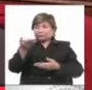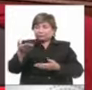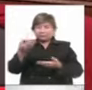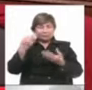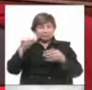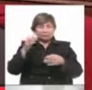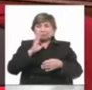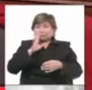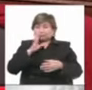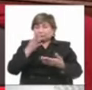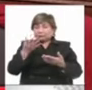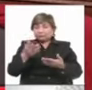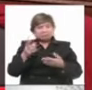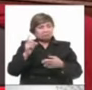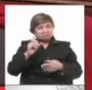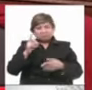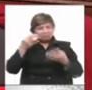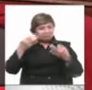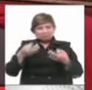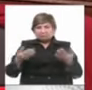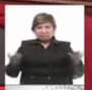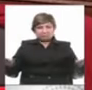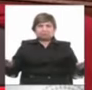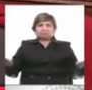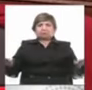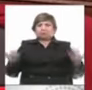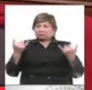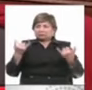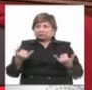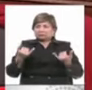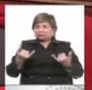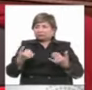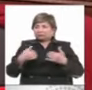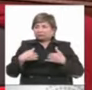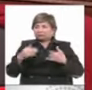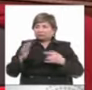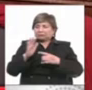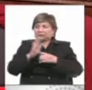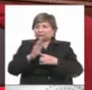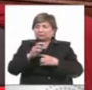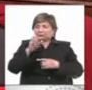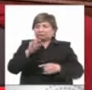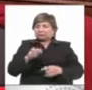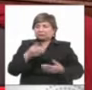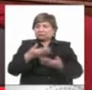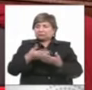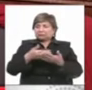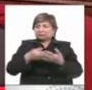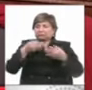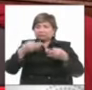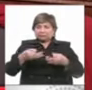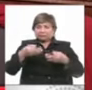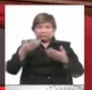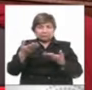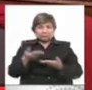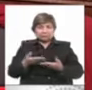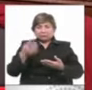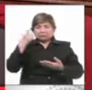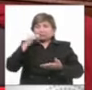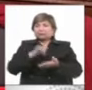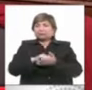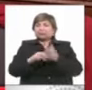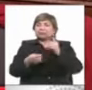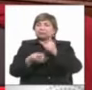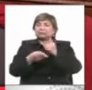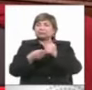se menciona, no se ha realizado. Hoy el Poder Ejecutivo presentó un proyecto de ley precisamente para garantizar